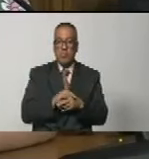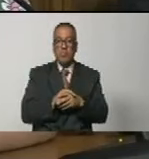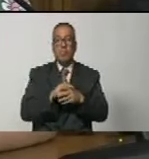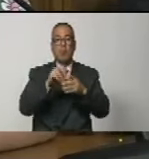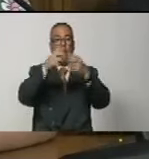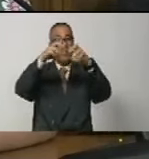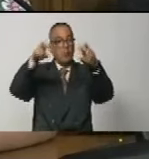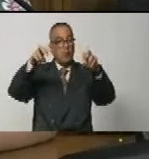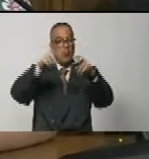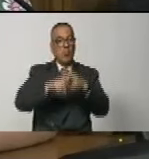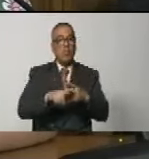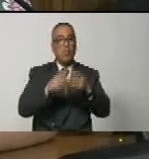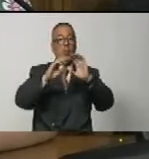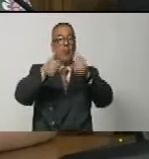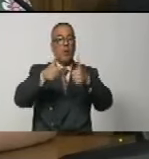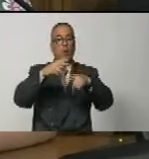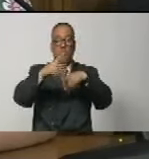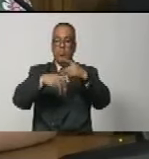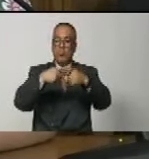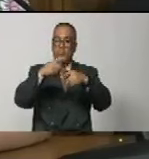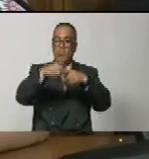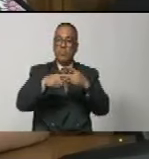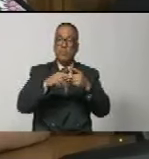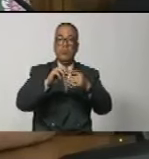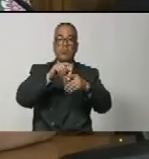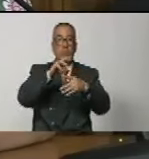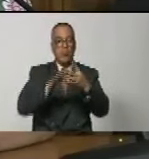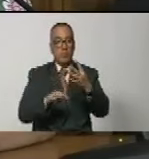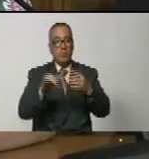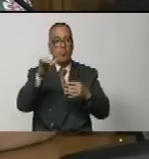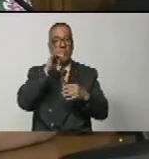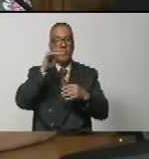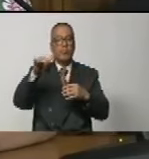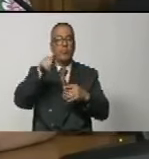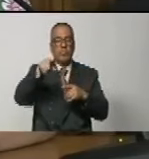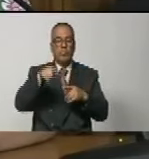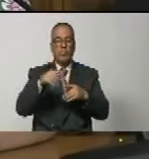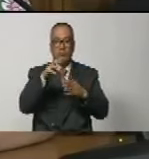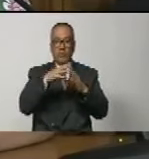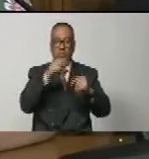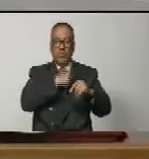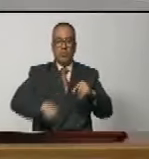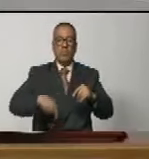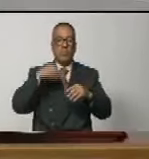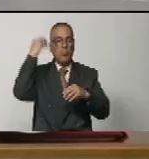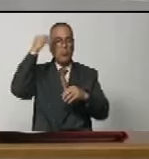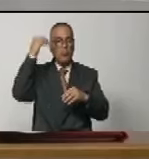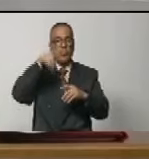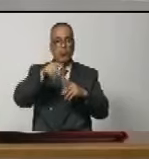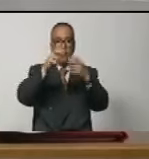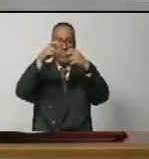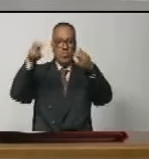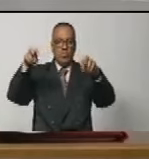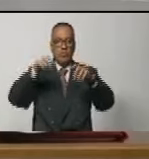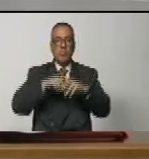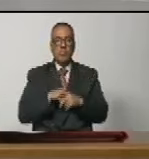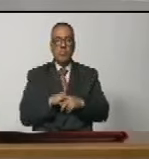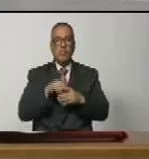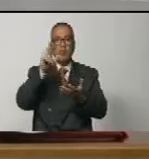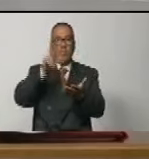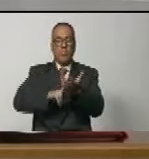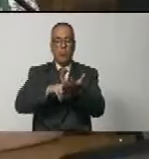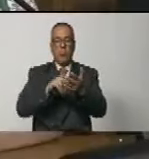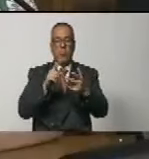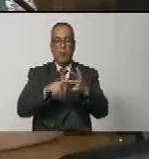términos. Epígrafe. Inicio del procedimiento y contenido de la denuncia. Es todo, ciudadano presidente. En consideración el epígrafe.